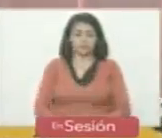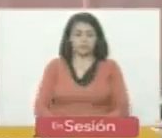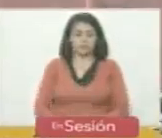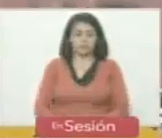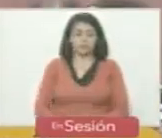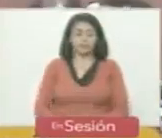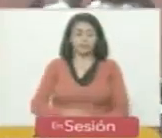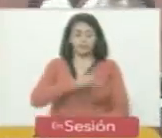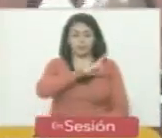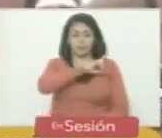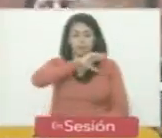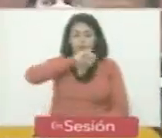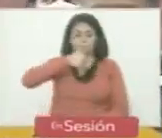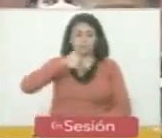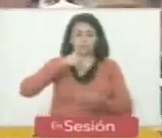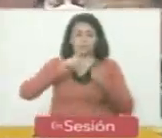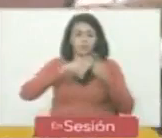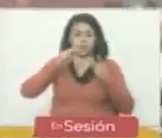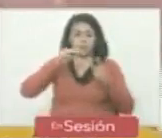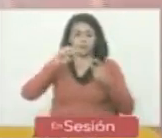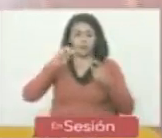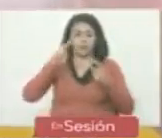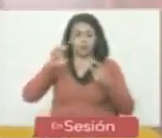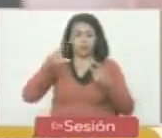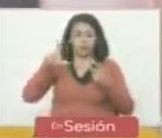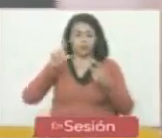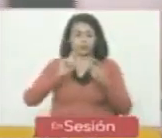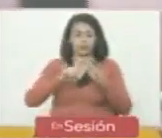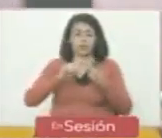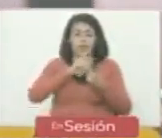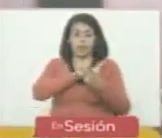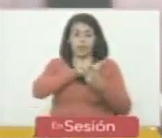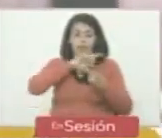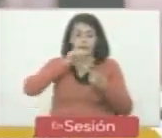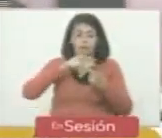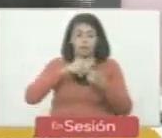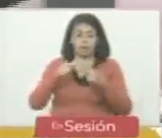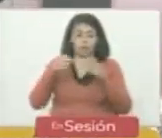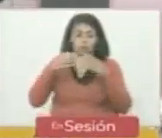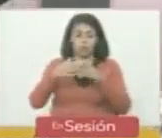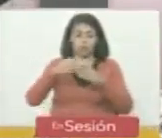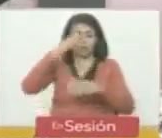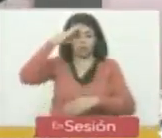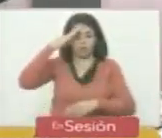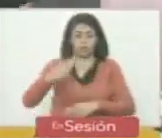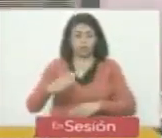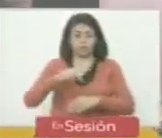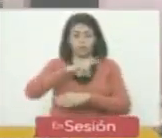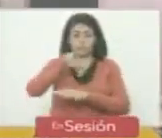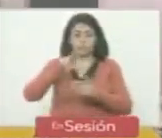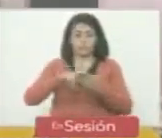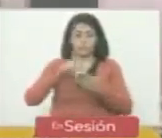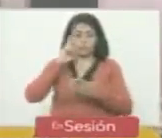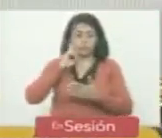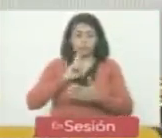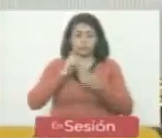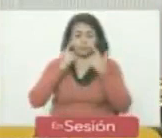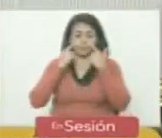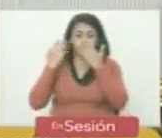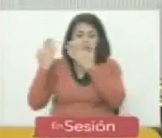Al general de división Manuel Cova Cardona, comandante del cuartel general de la Guardia Nacional Bolivariana.